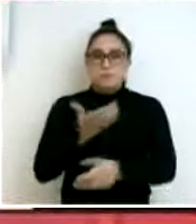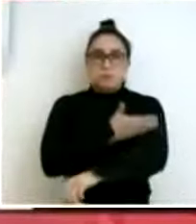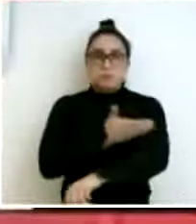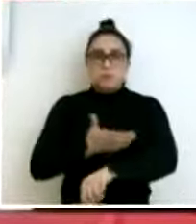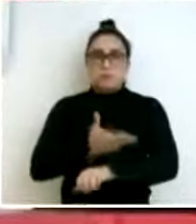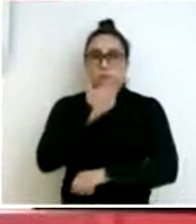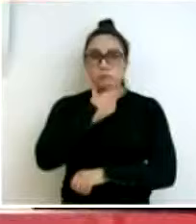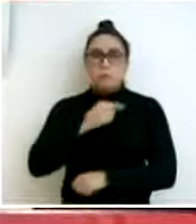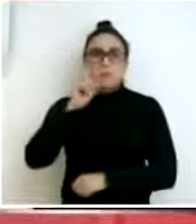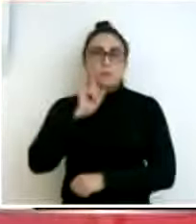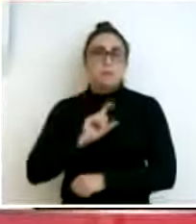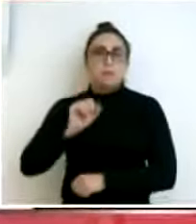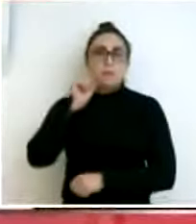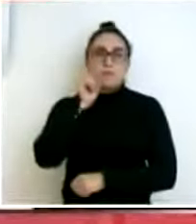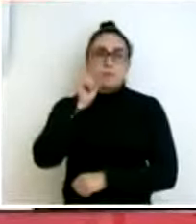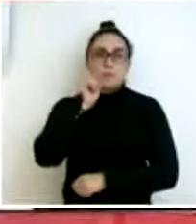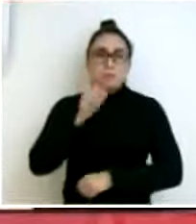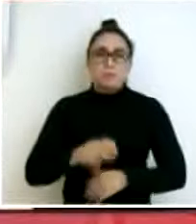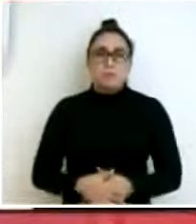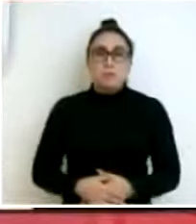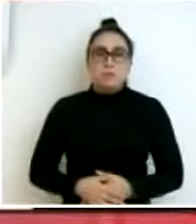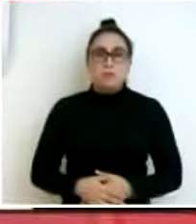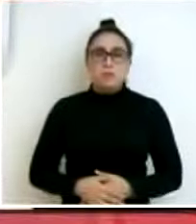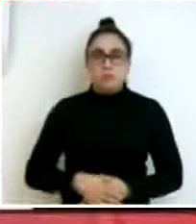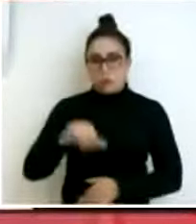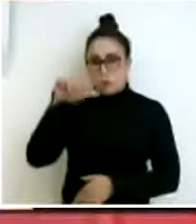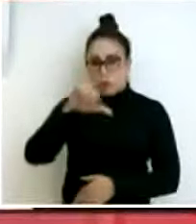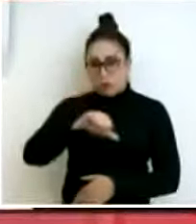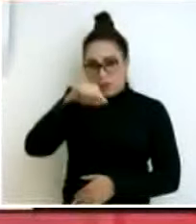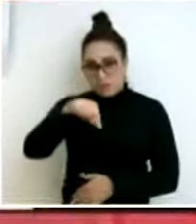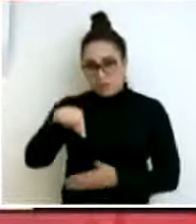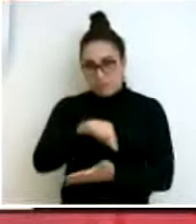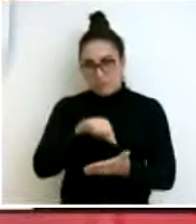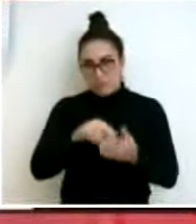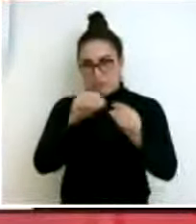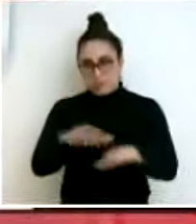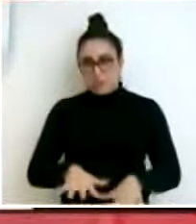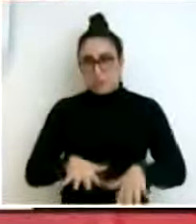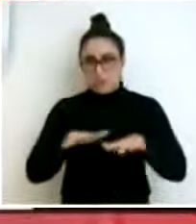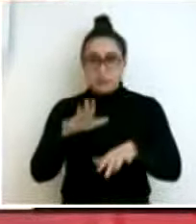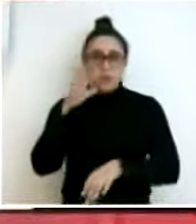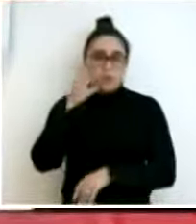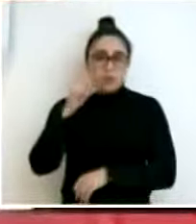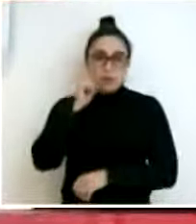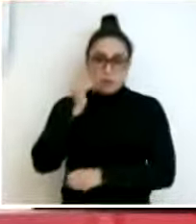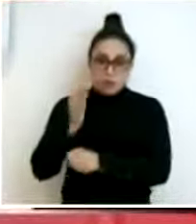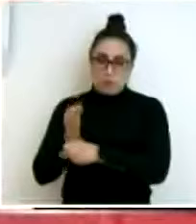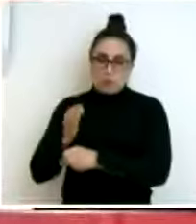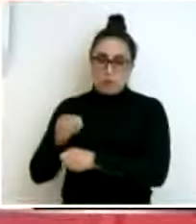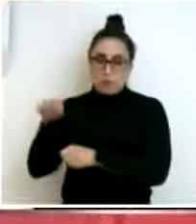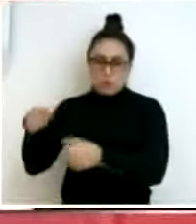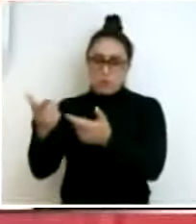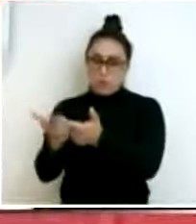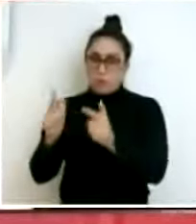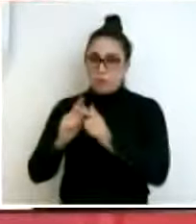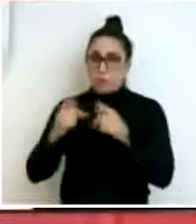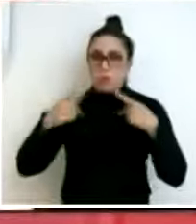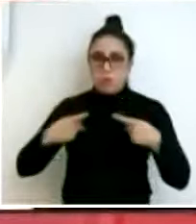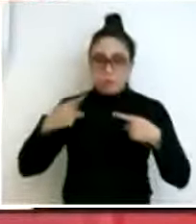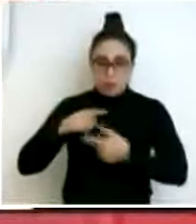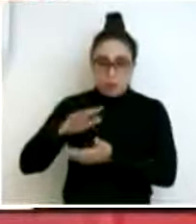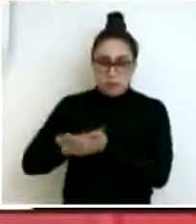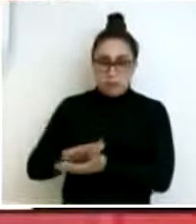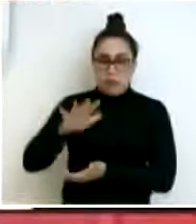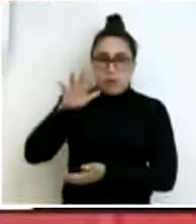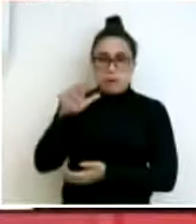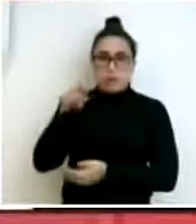compañeros senadores, hoy en este recinto, la mayoría oficialista